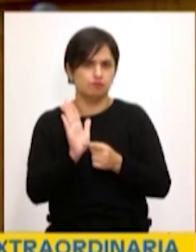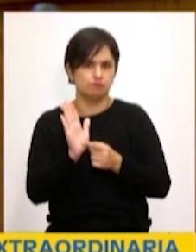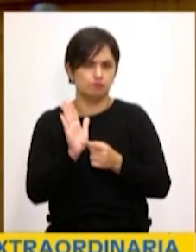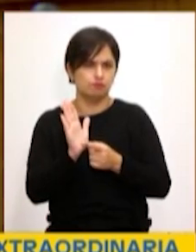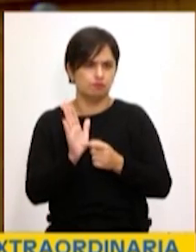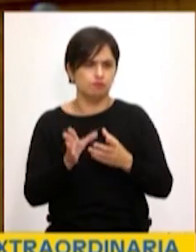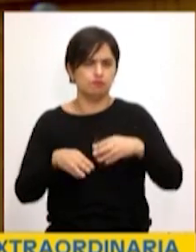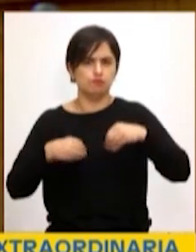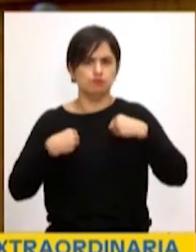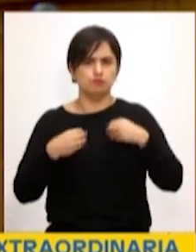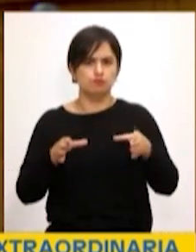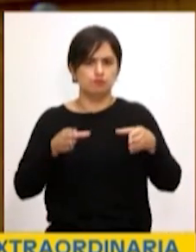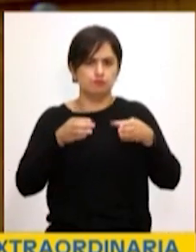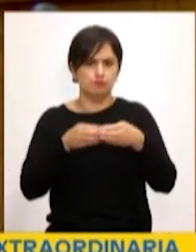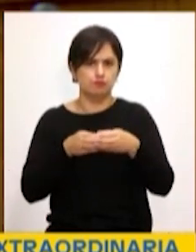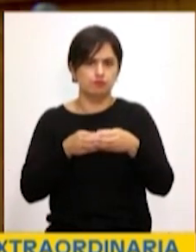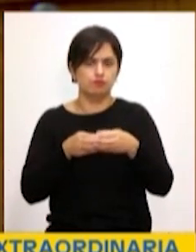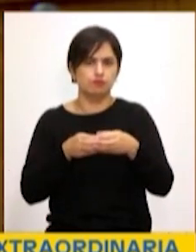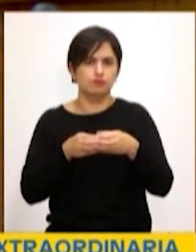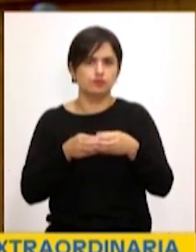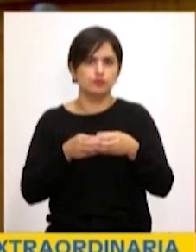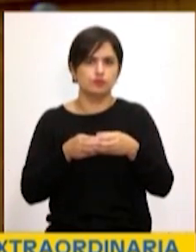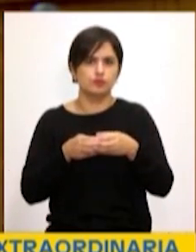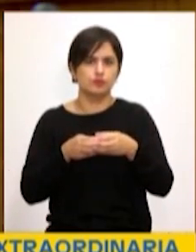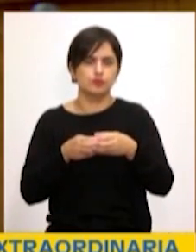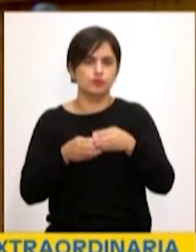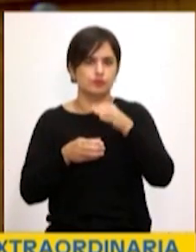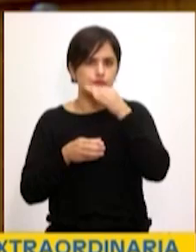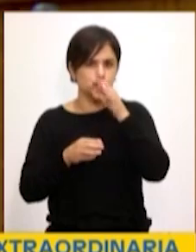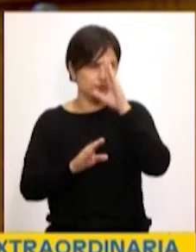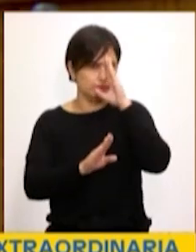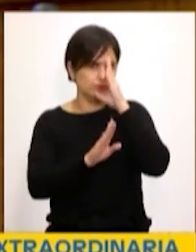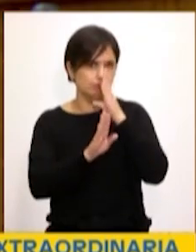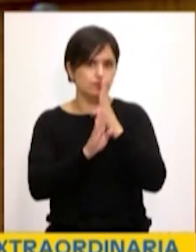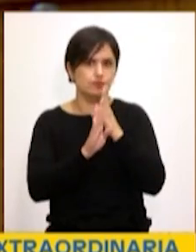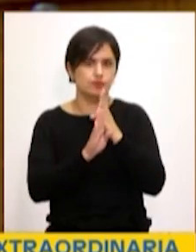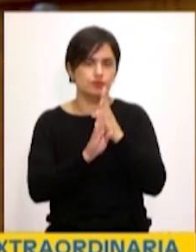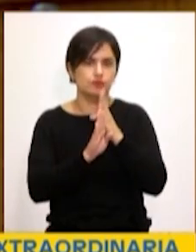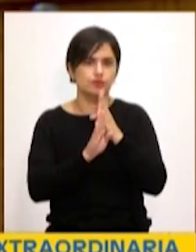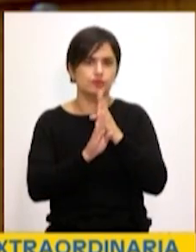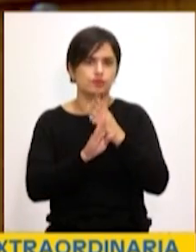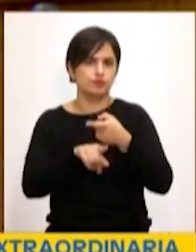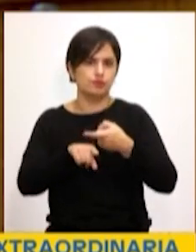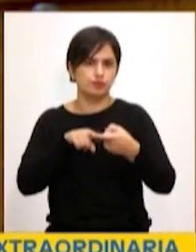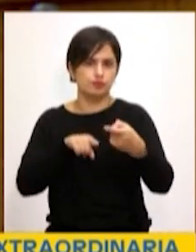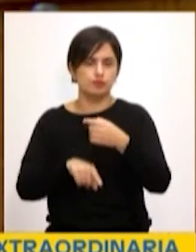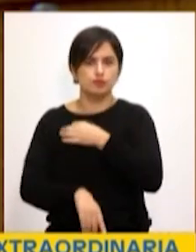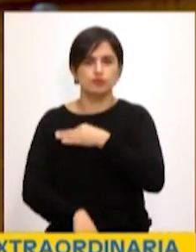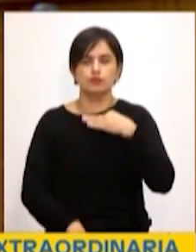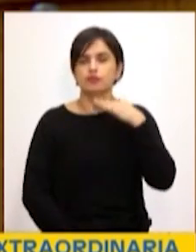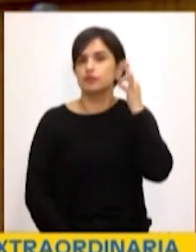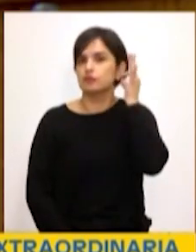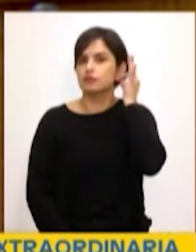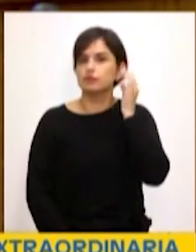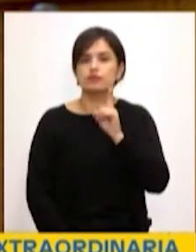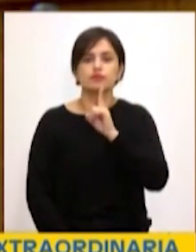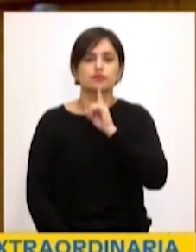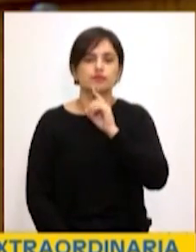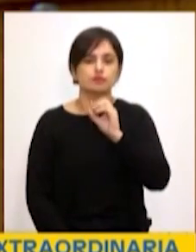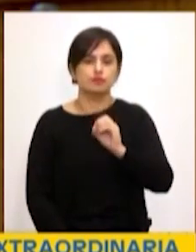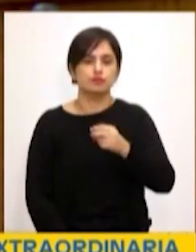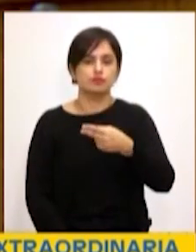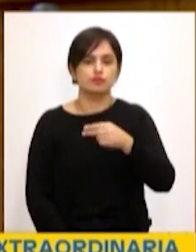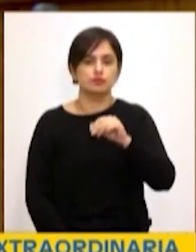de resistencia de mapuche malleco que incluso señaló un mensaje directo a la ministra tod aquí presente y al cual evidentemente